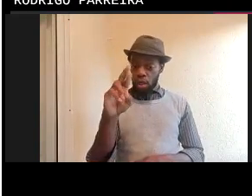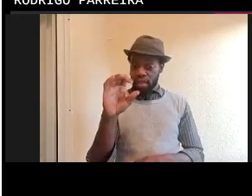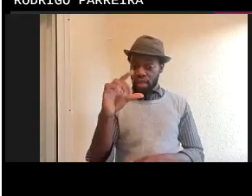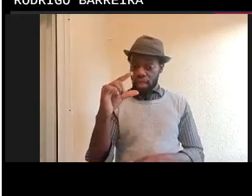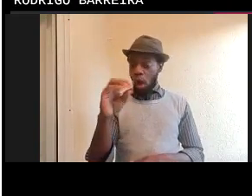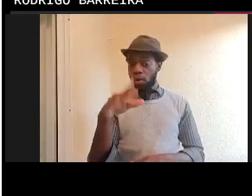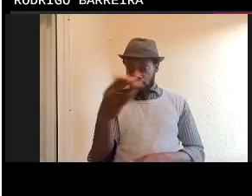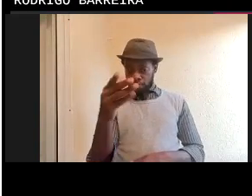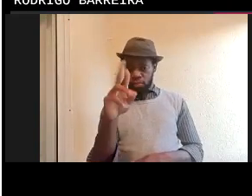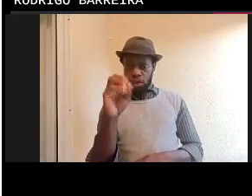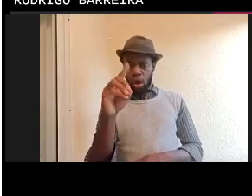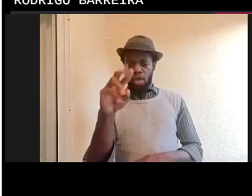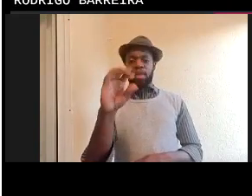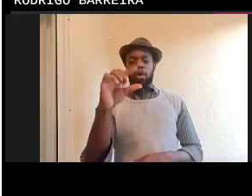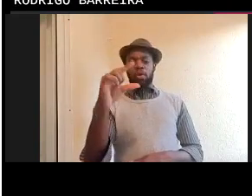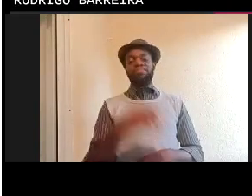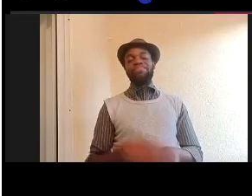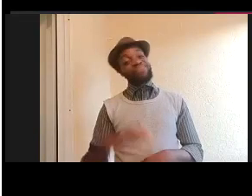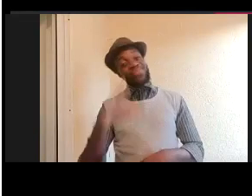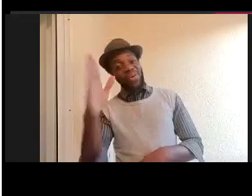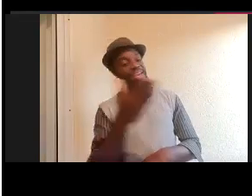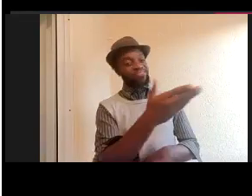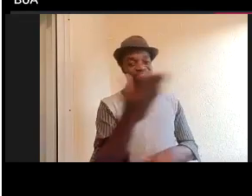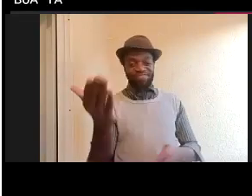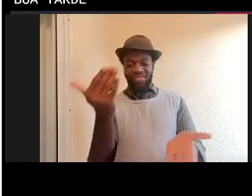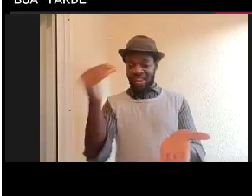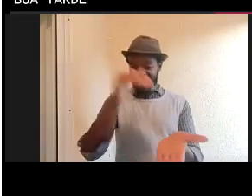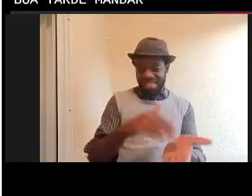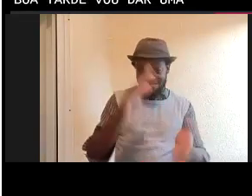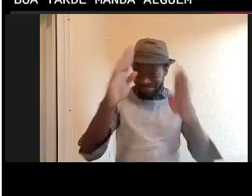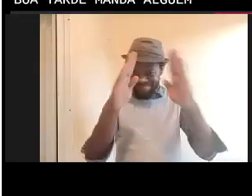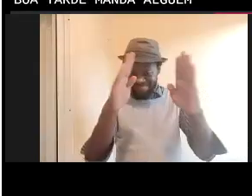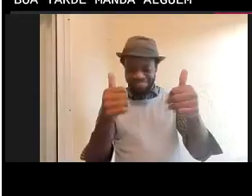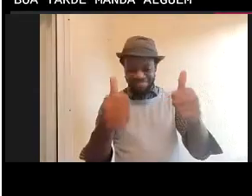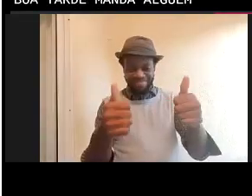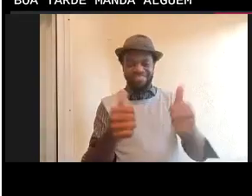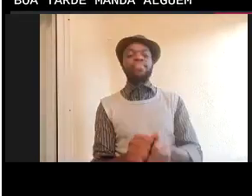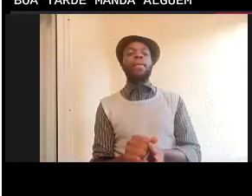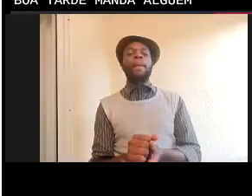Hola a todos, otra vez. Hola Rubén, eres lo máximo. Saludos.